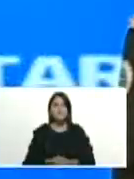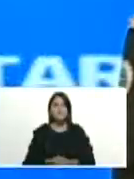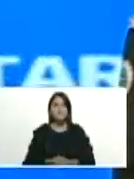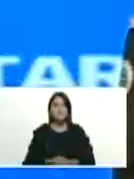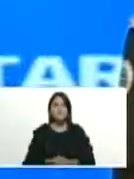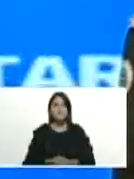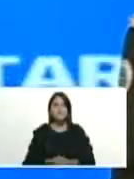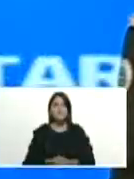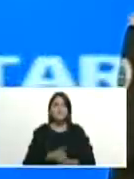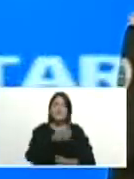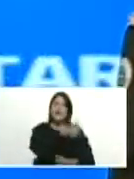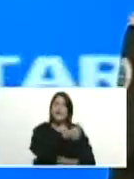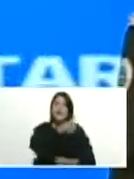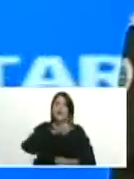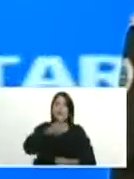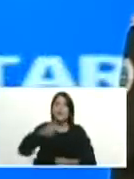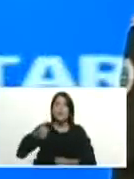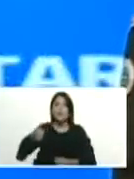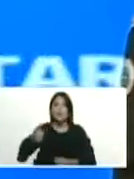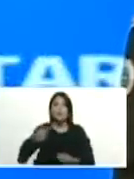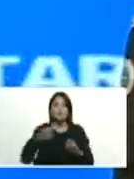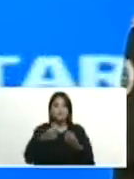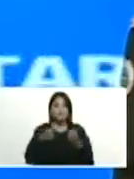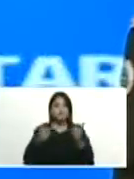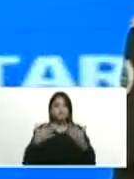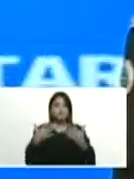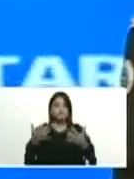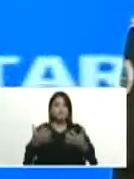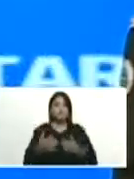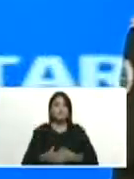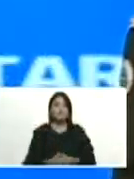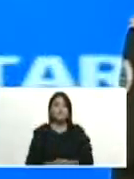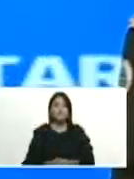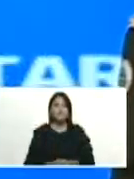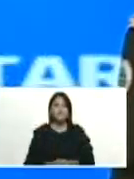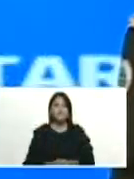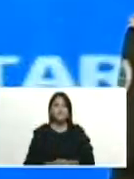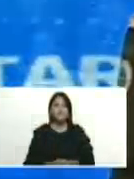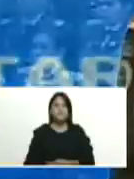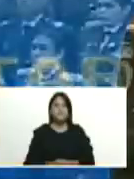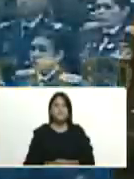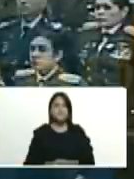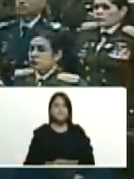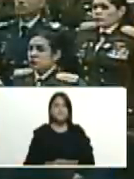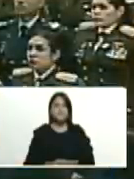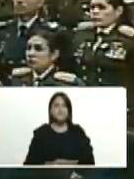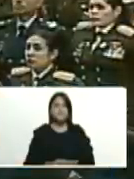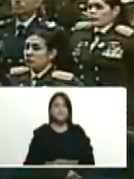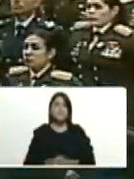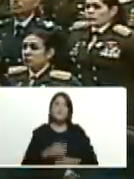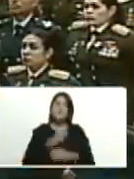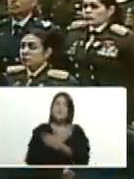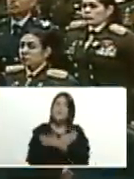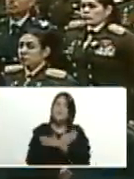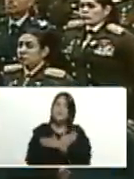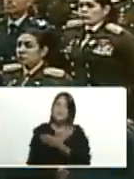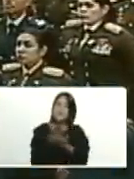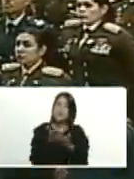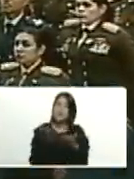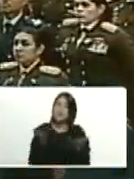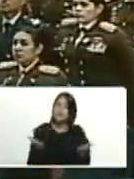a cada uno de ustedes. Y al lado de las felicitaciones, les deseo